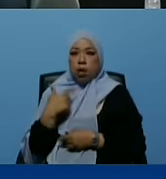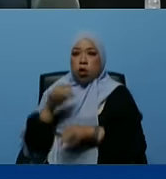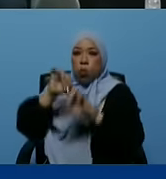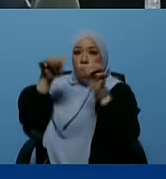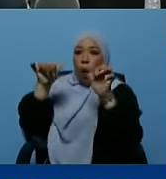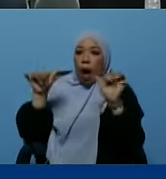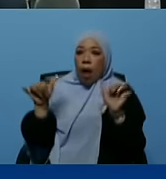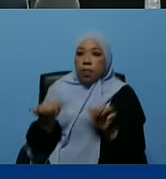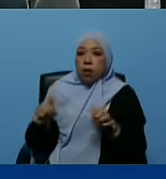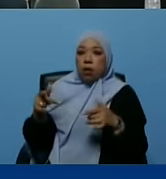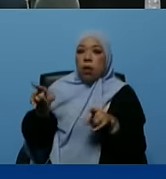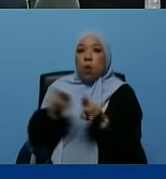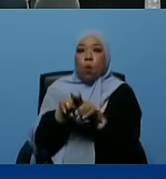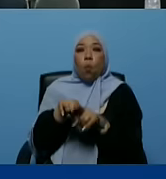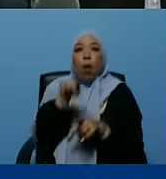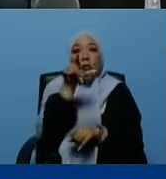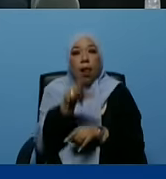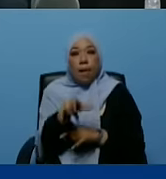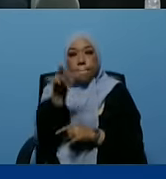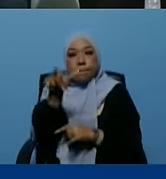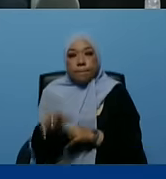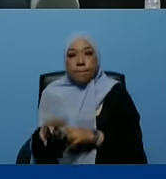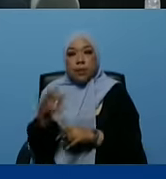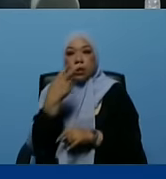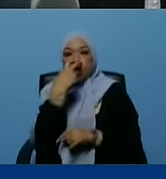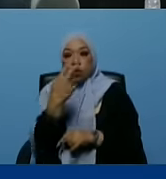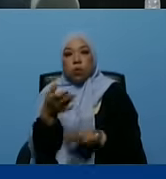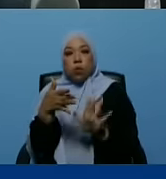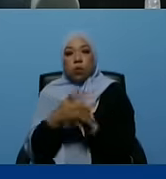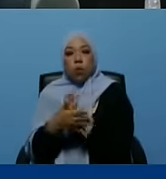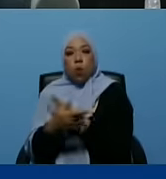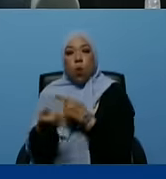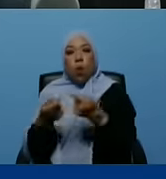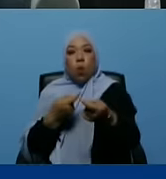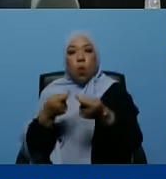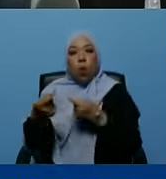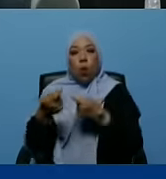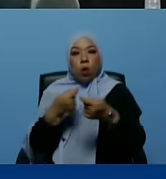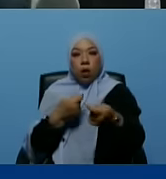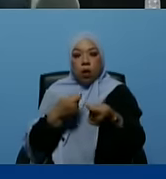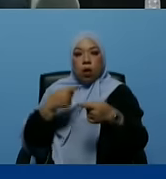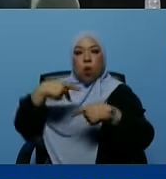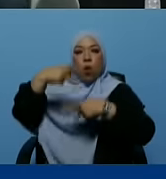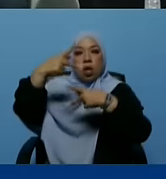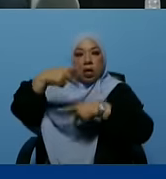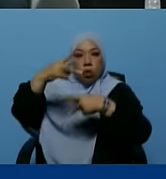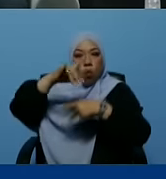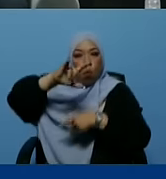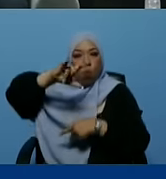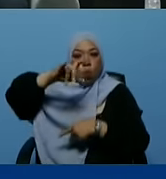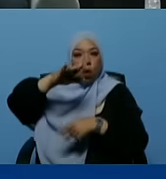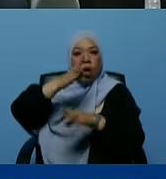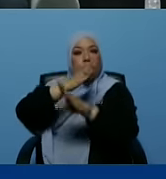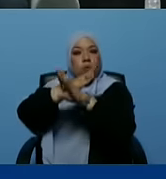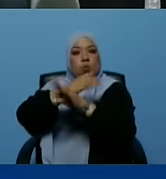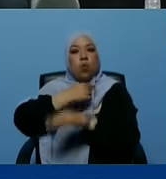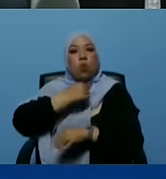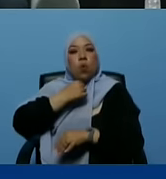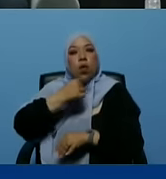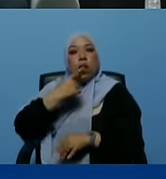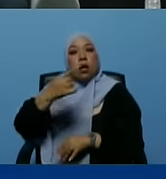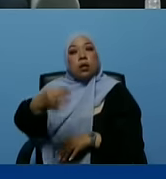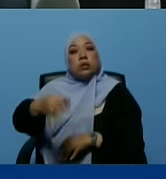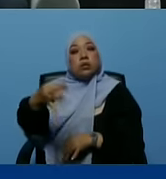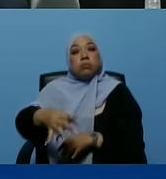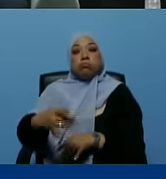Y así hacen ellos, porque los influencers los tienen controlados, los dueños de las redes sociales. A mí me gusta hablar con la verdad, a